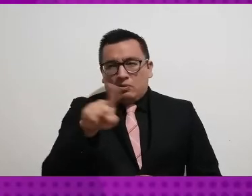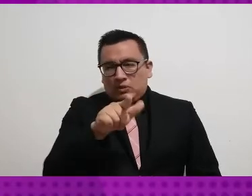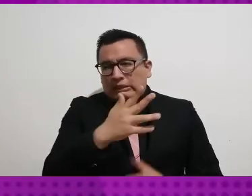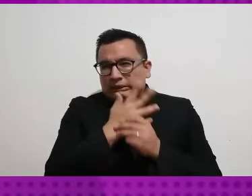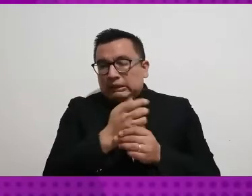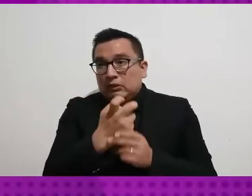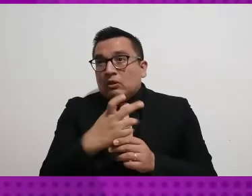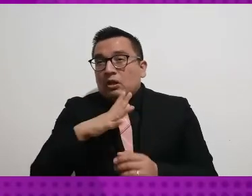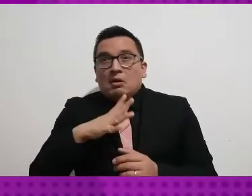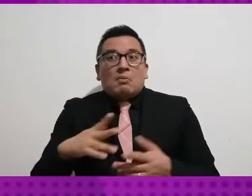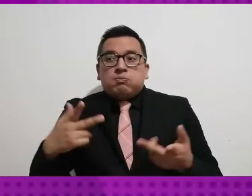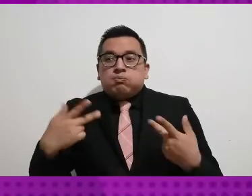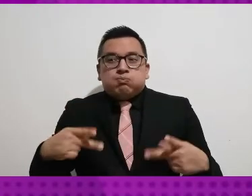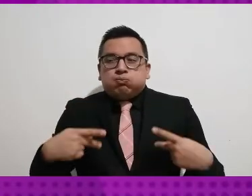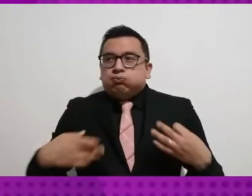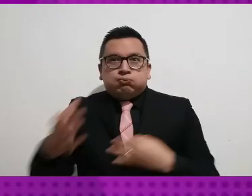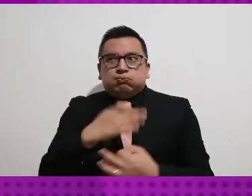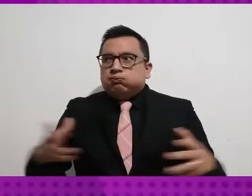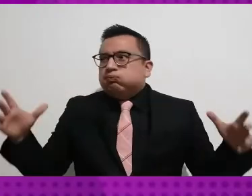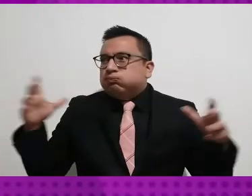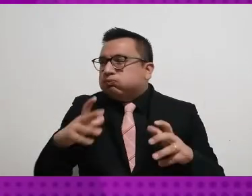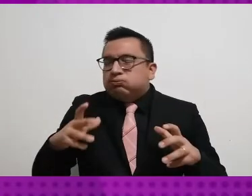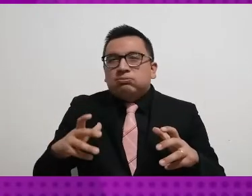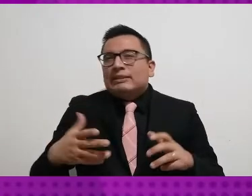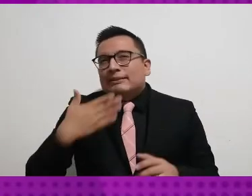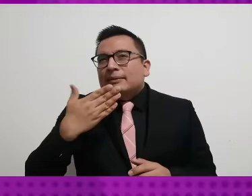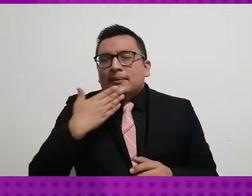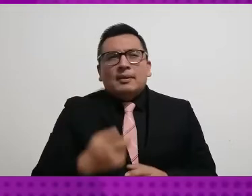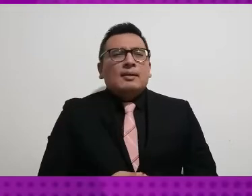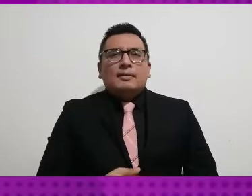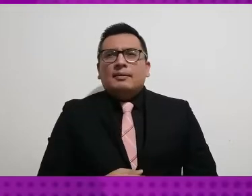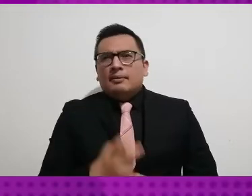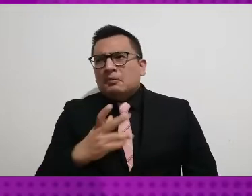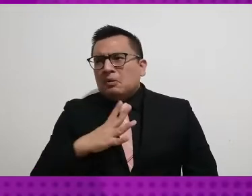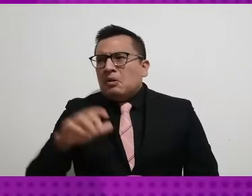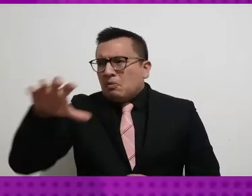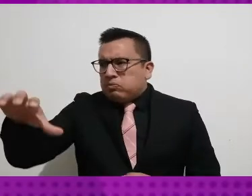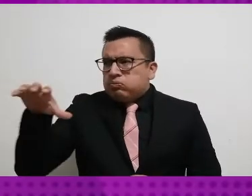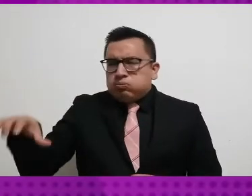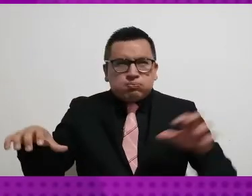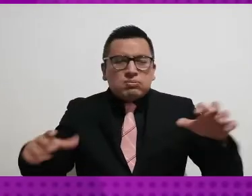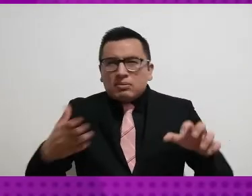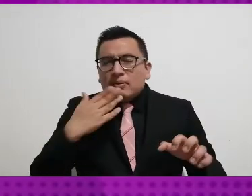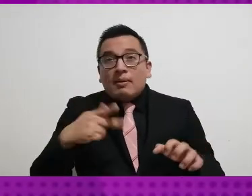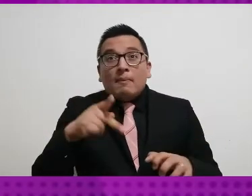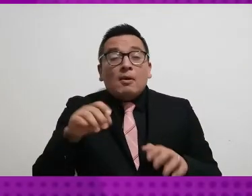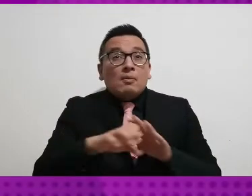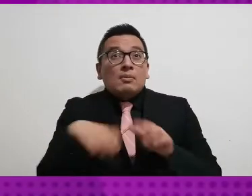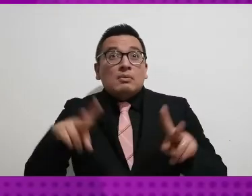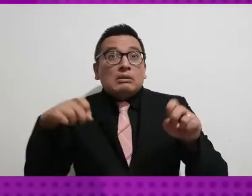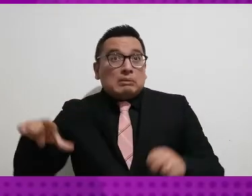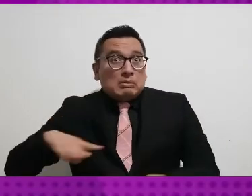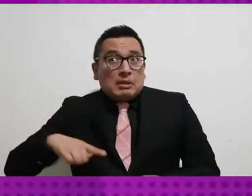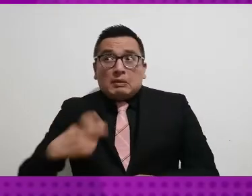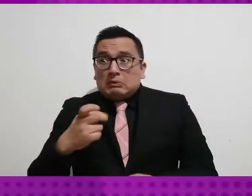bueno, pero también hay que encaminar esa participación a este tipo de situaciones, porque también podemos incidir desde las instituciones públicas, sobre todo en las